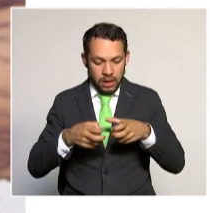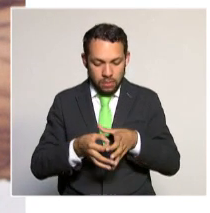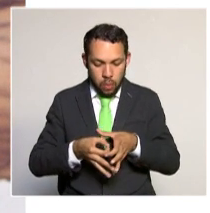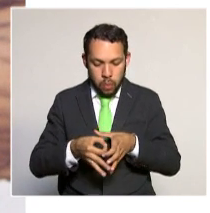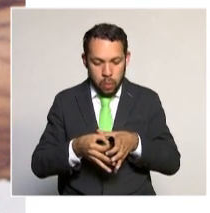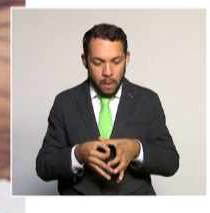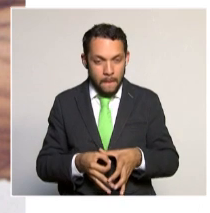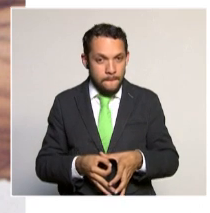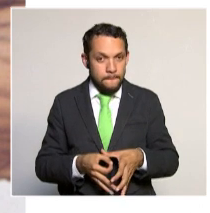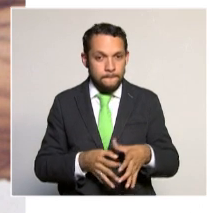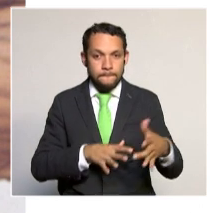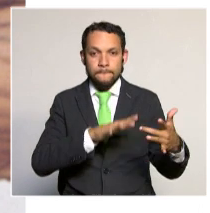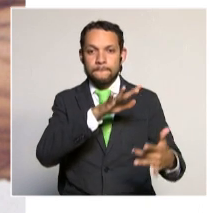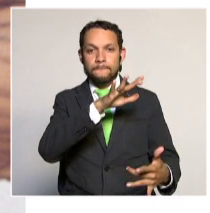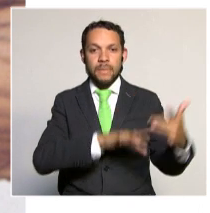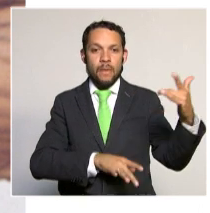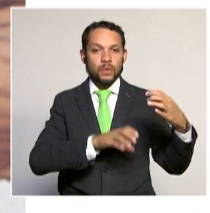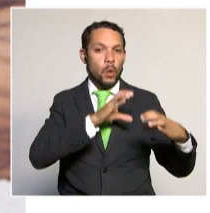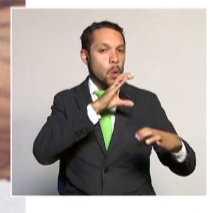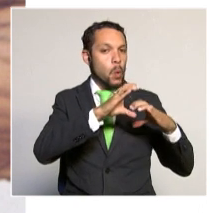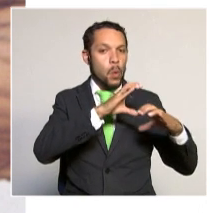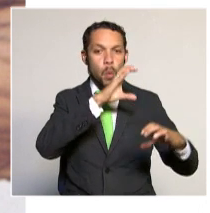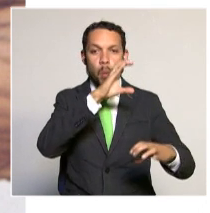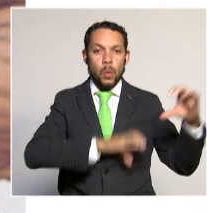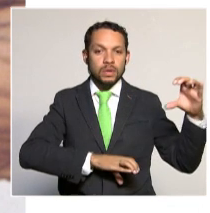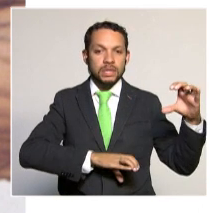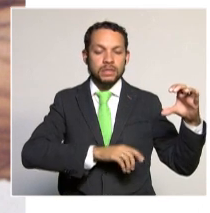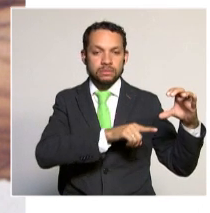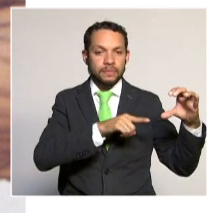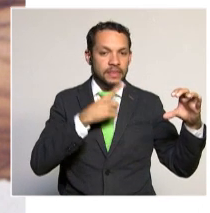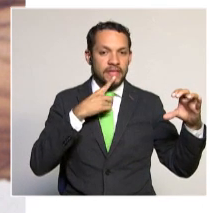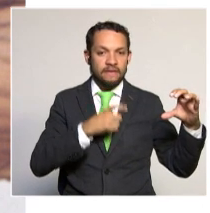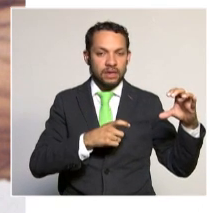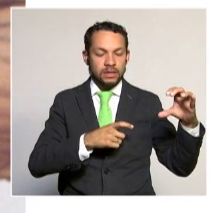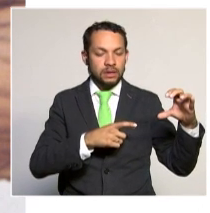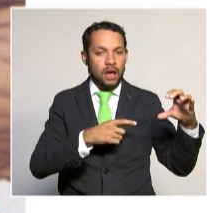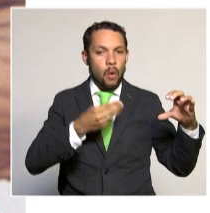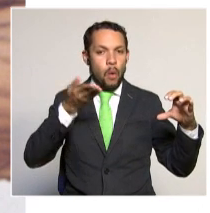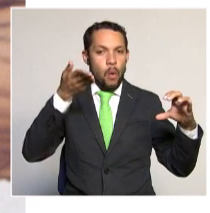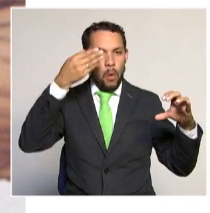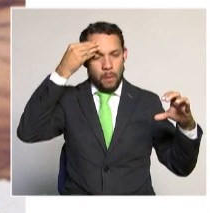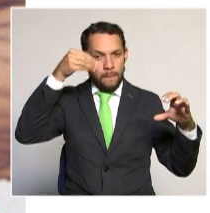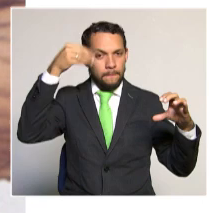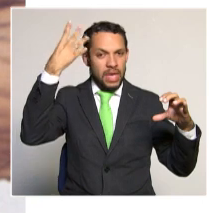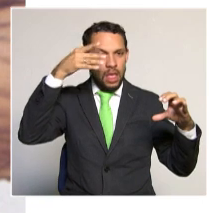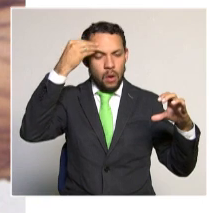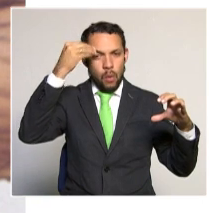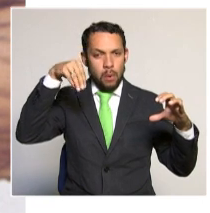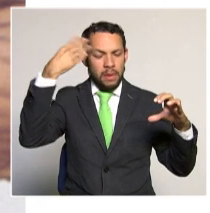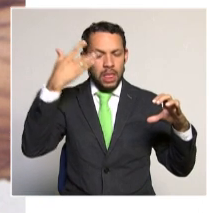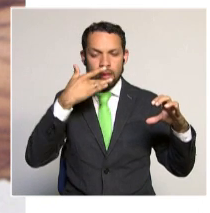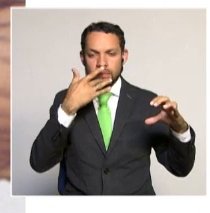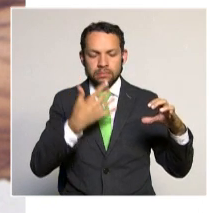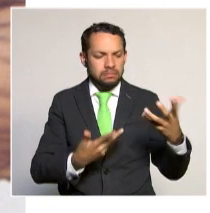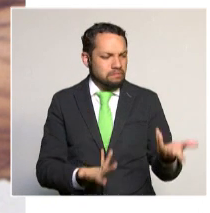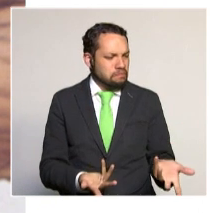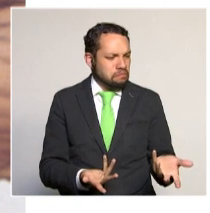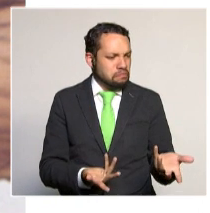comunicarse adecuadamente y la persona va a tener esa alteración. Y en ello se vincula lo que indicamos hace un instante,